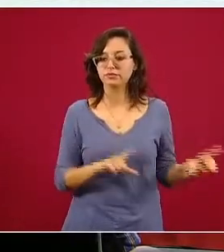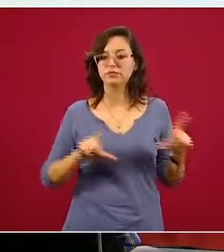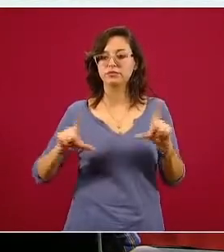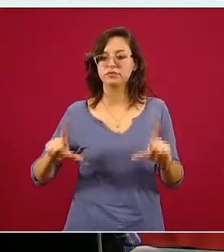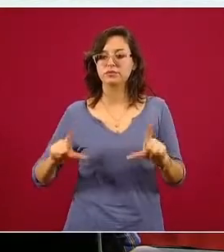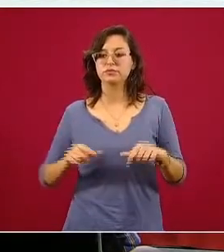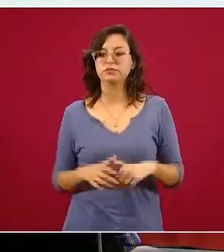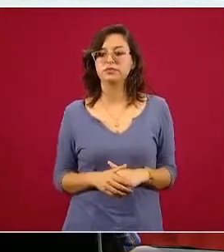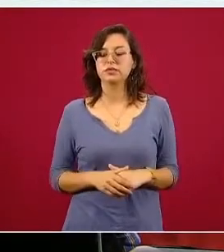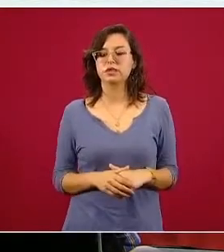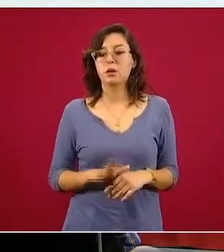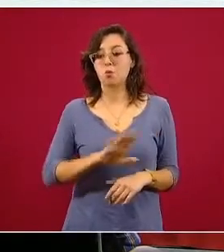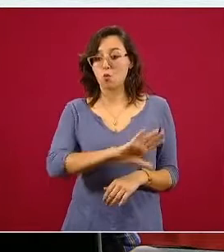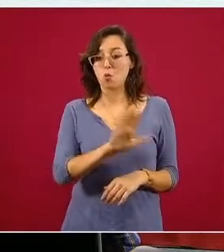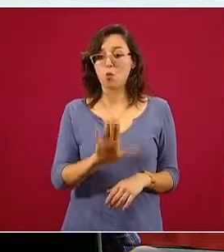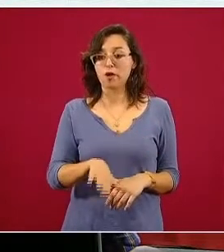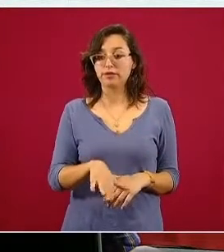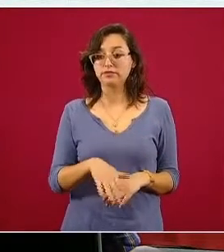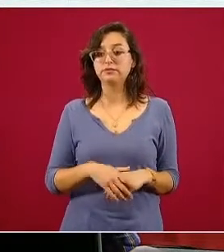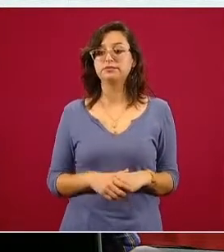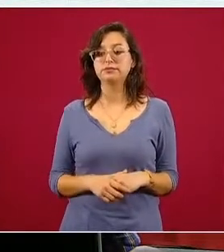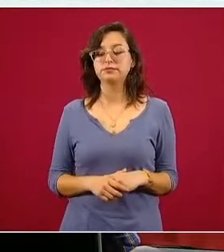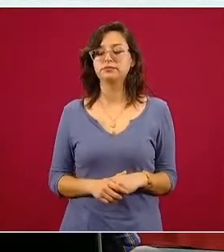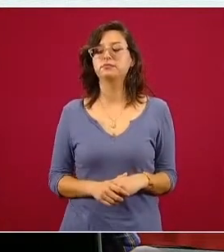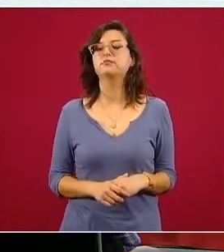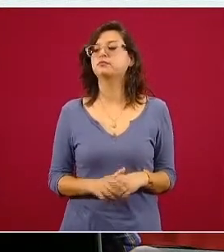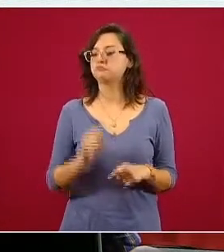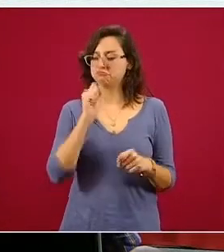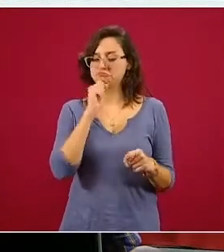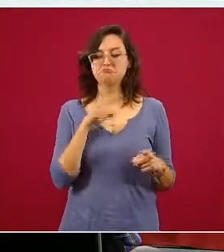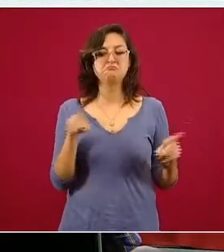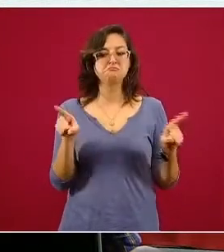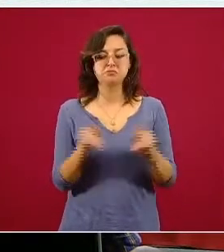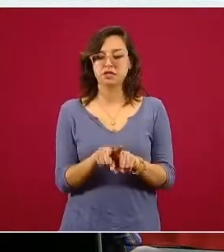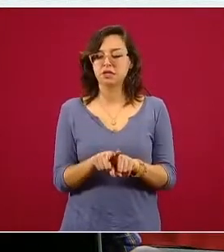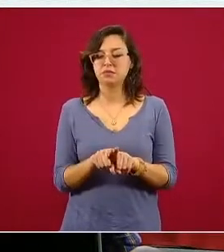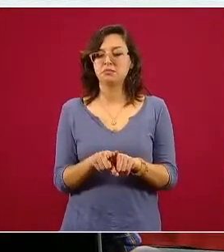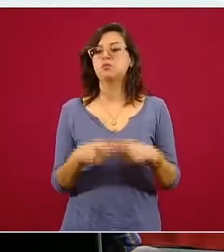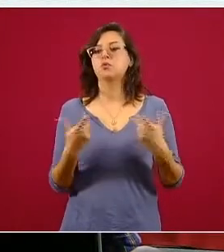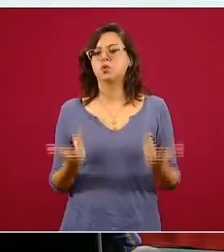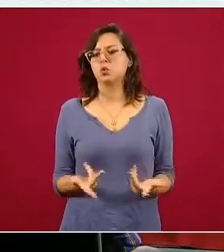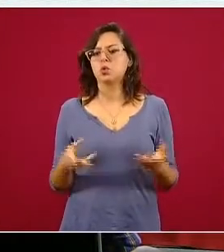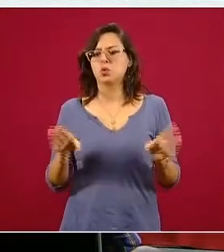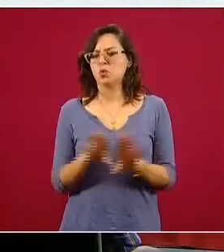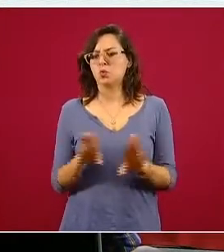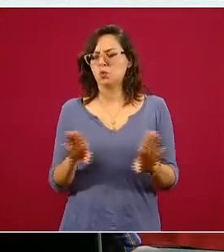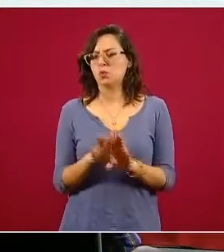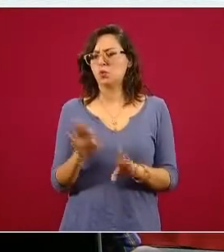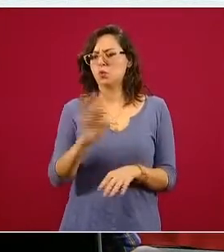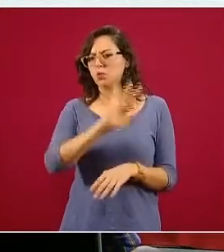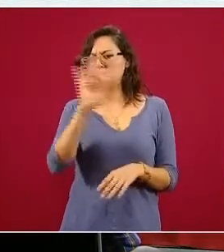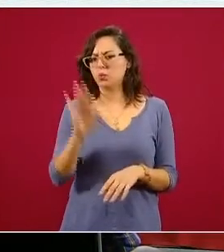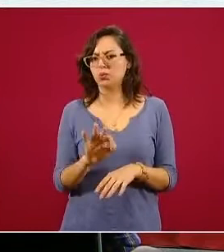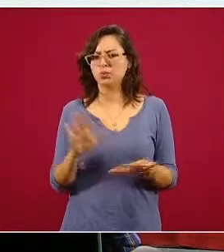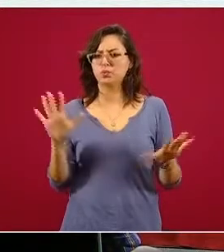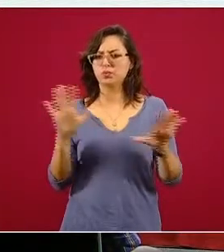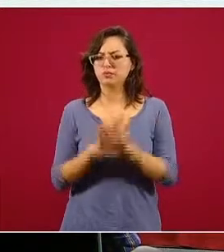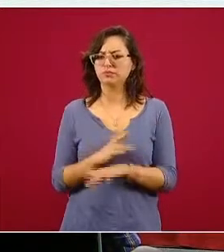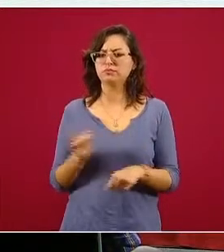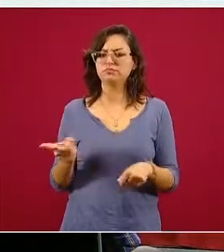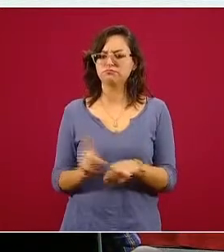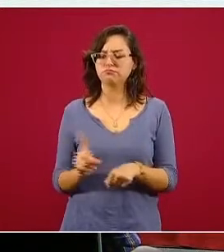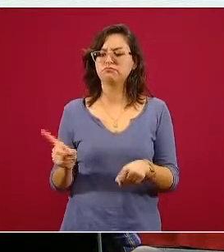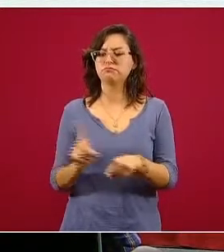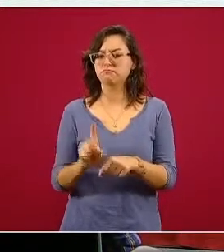ver las defunciones, también cómo se ha ido realizando este porcentaje de cambio